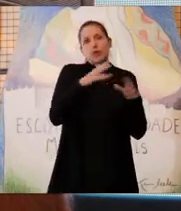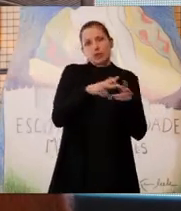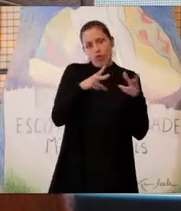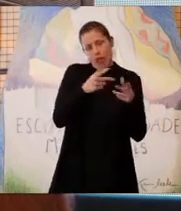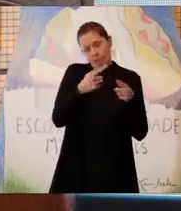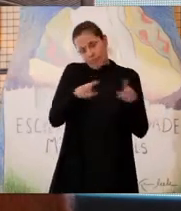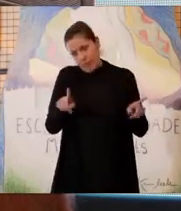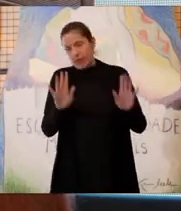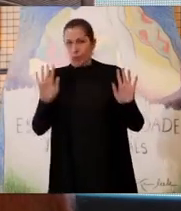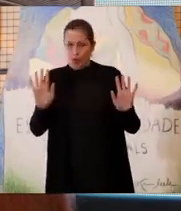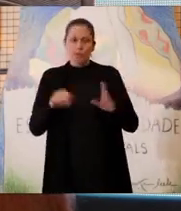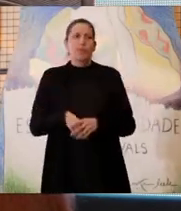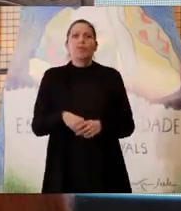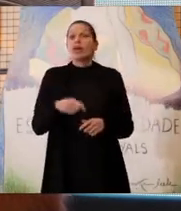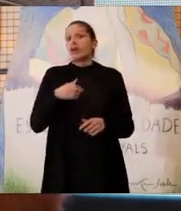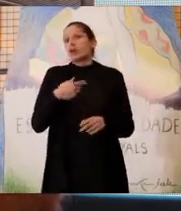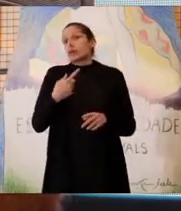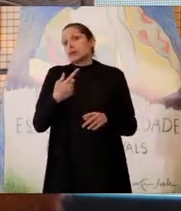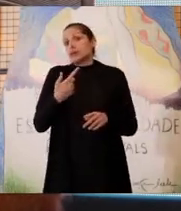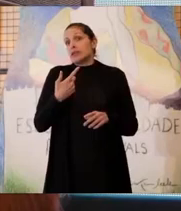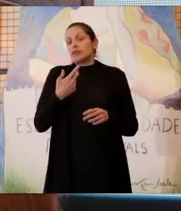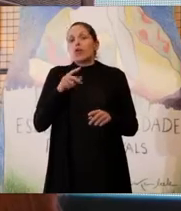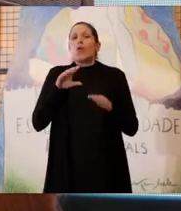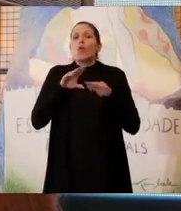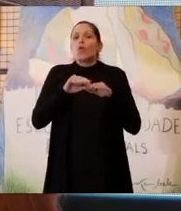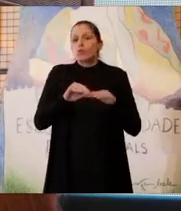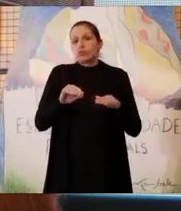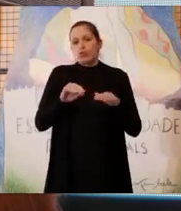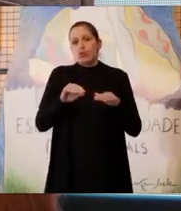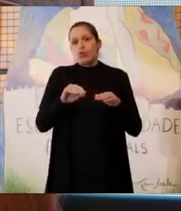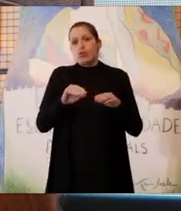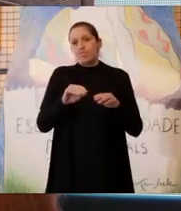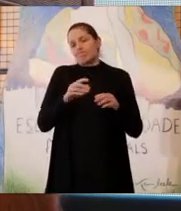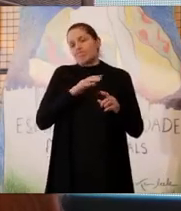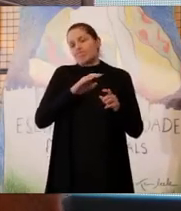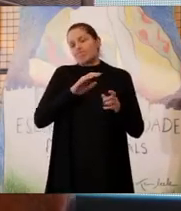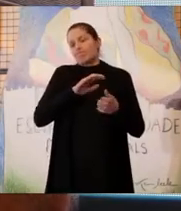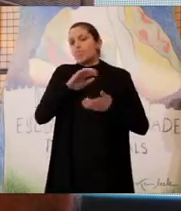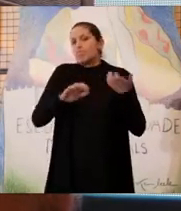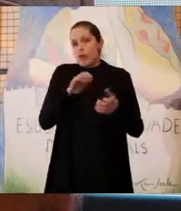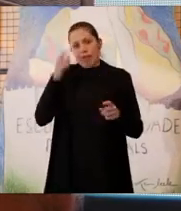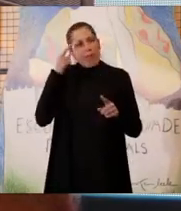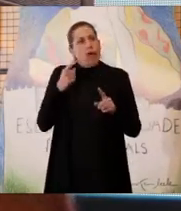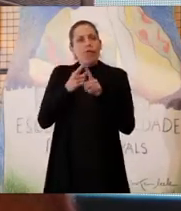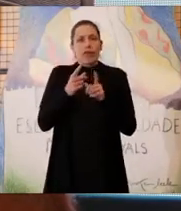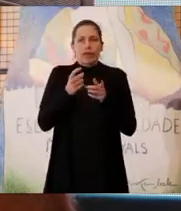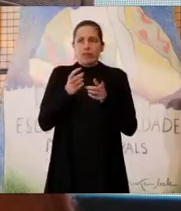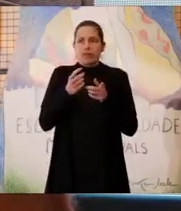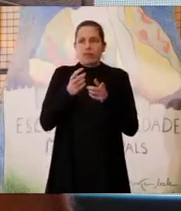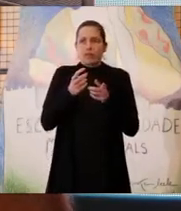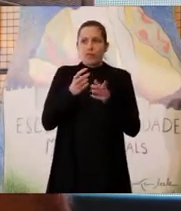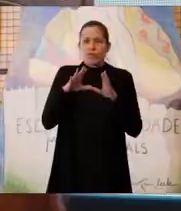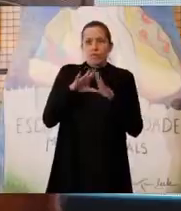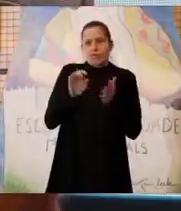herramienta nueva y por eso lo menciono aquí para expulsarnos no yo bueno he sufrido